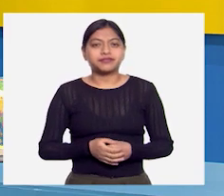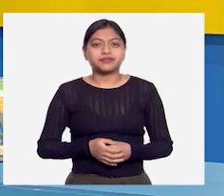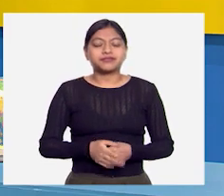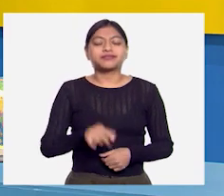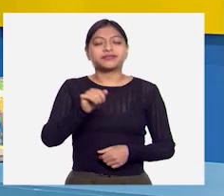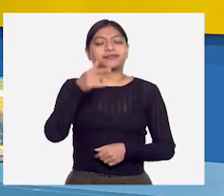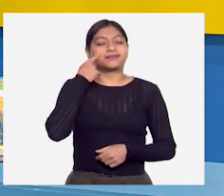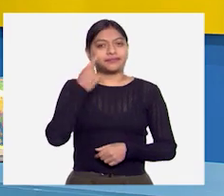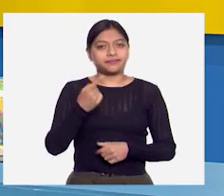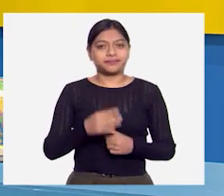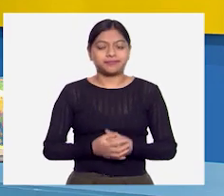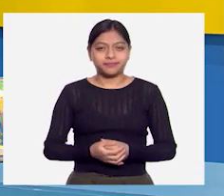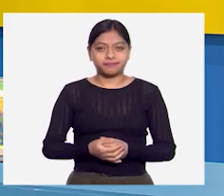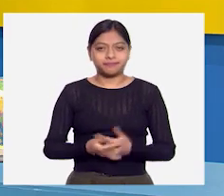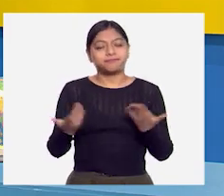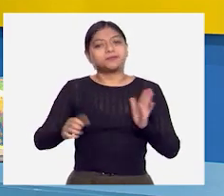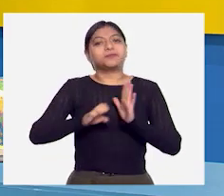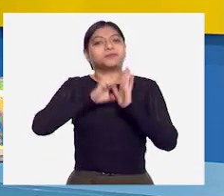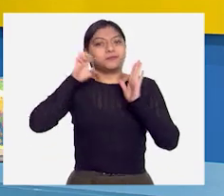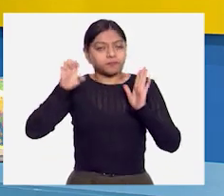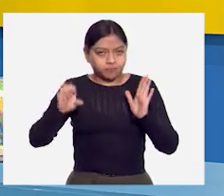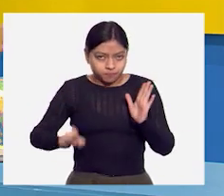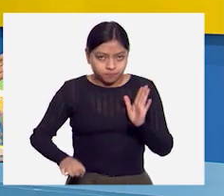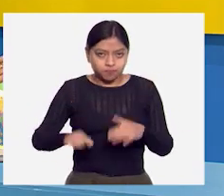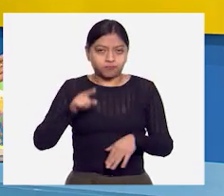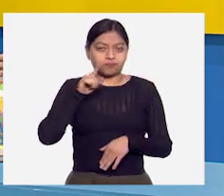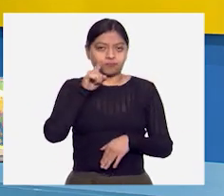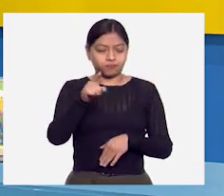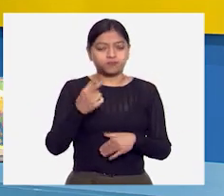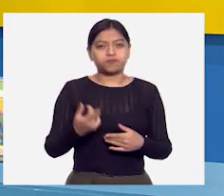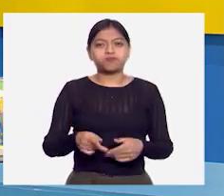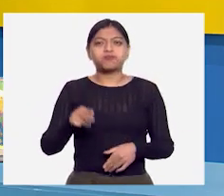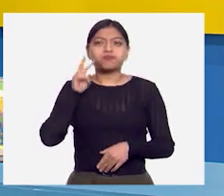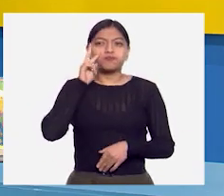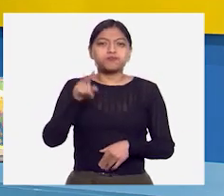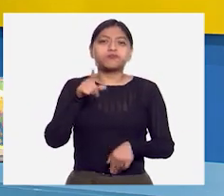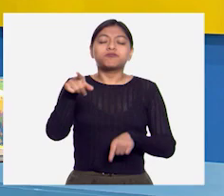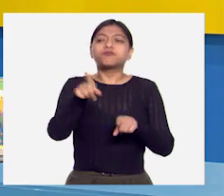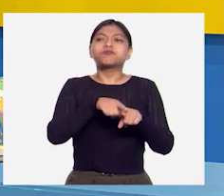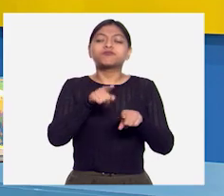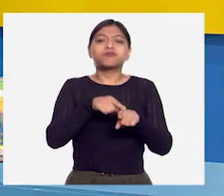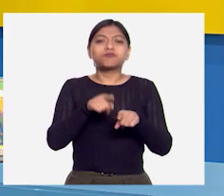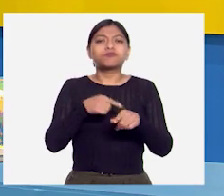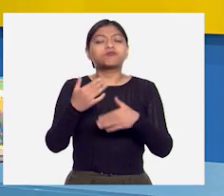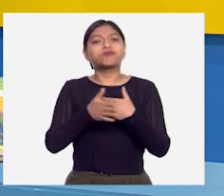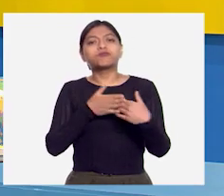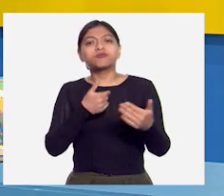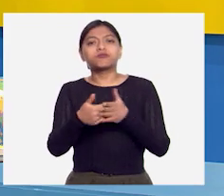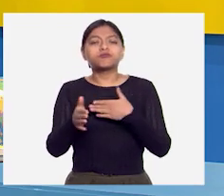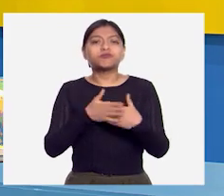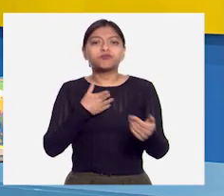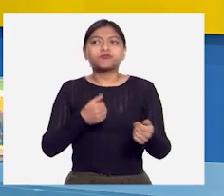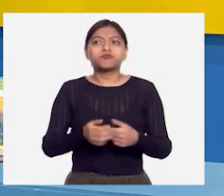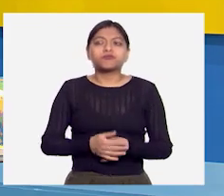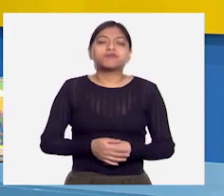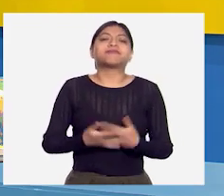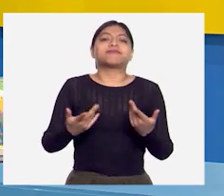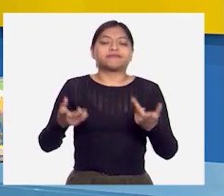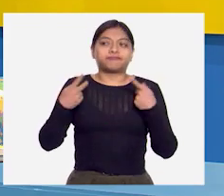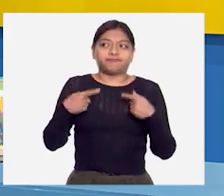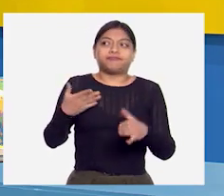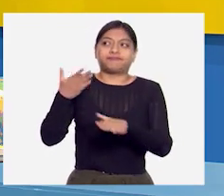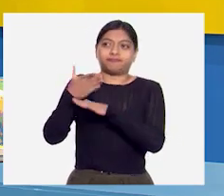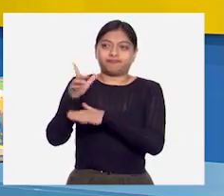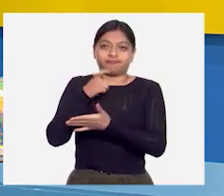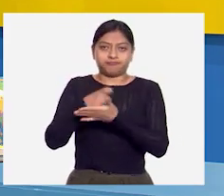María, pero cuando referimos al que está de moda es porque si registramos cuántas personas lo adquieren, cada vez que